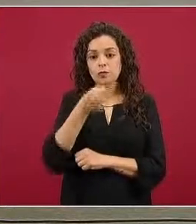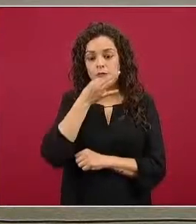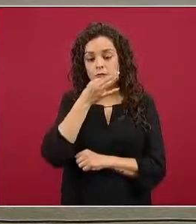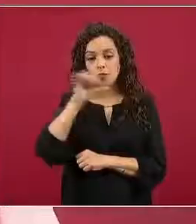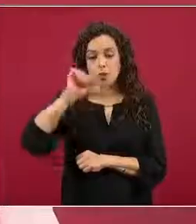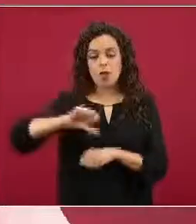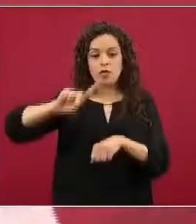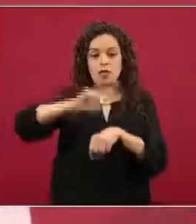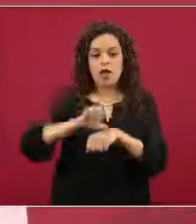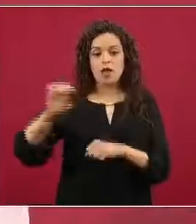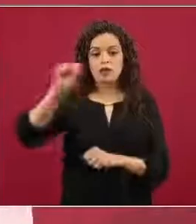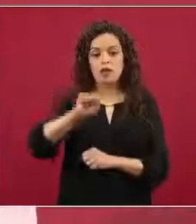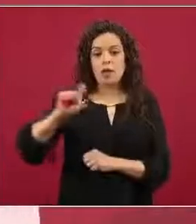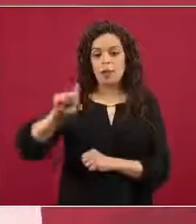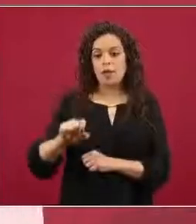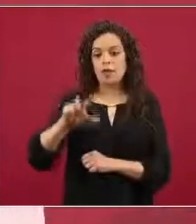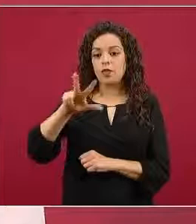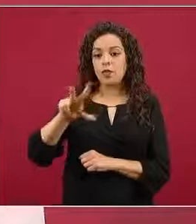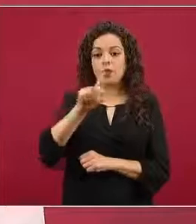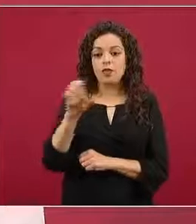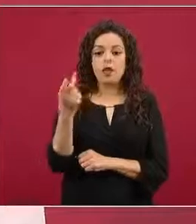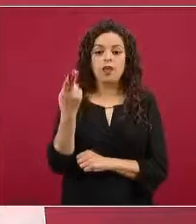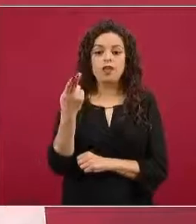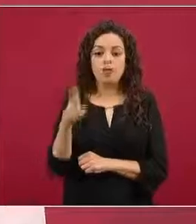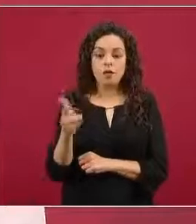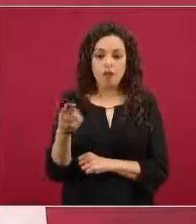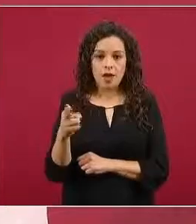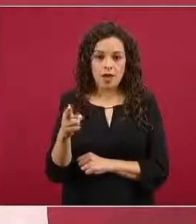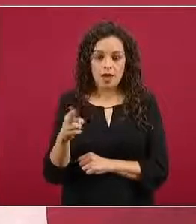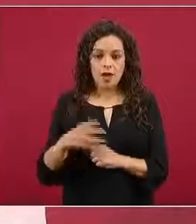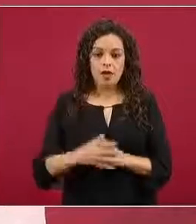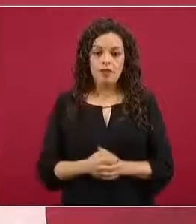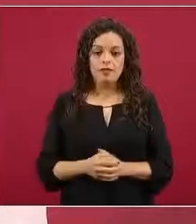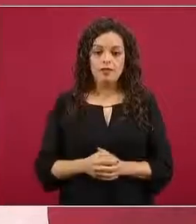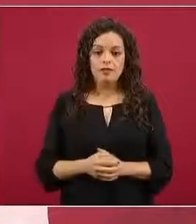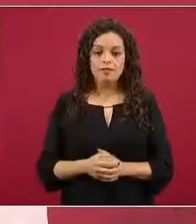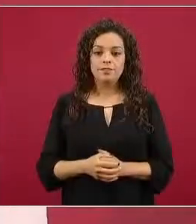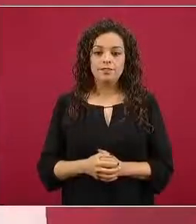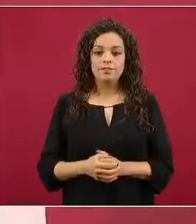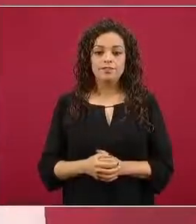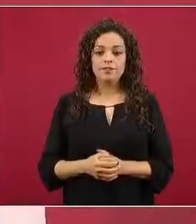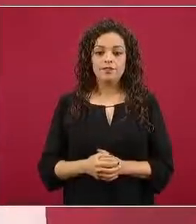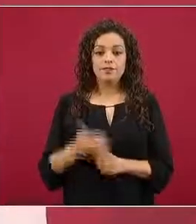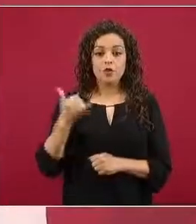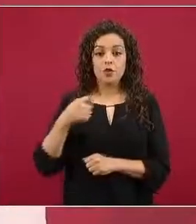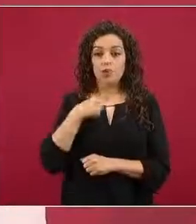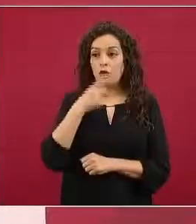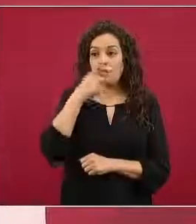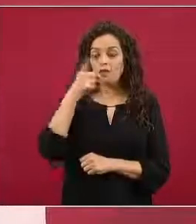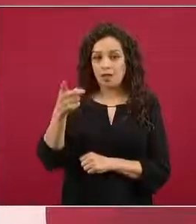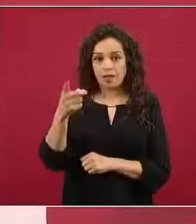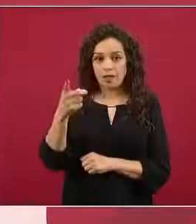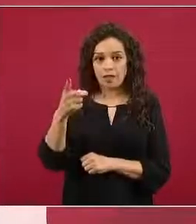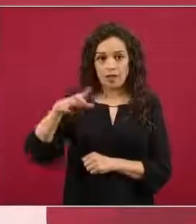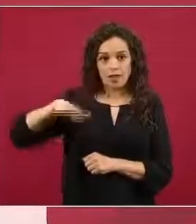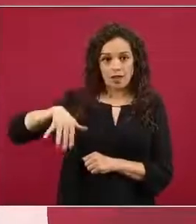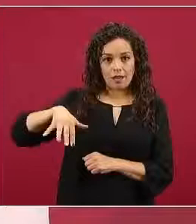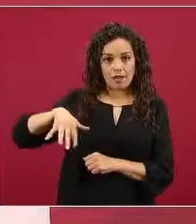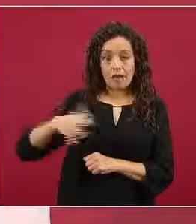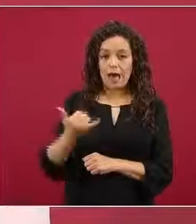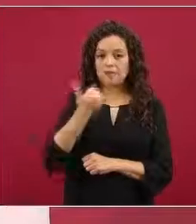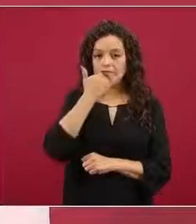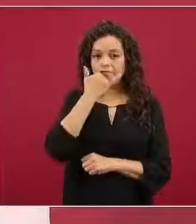del sábado 28 de noviembre. Y como lo dije, perdón, voy a hacer una